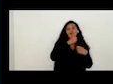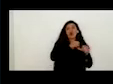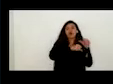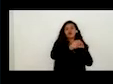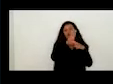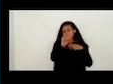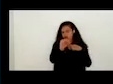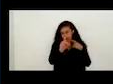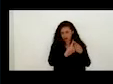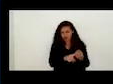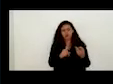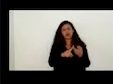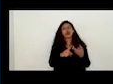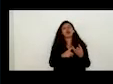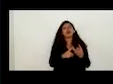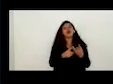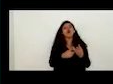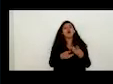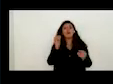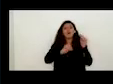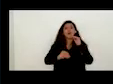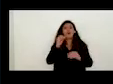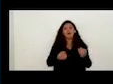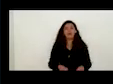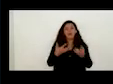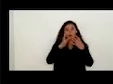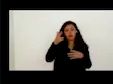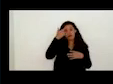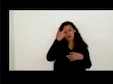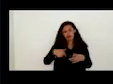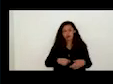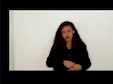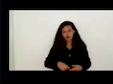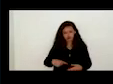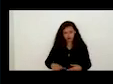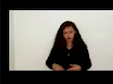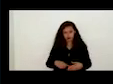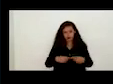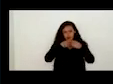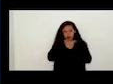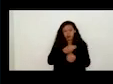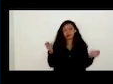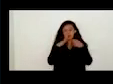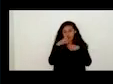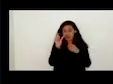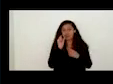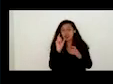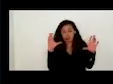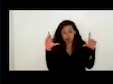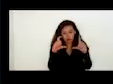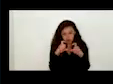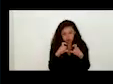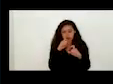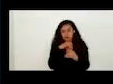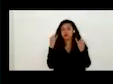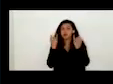cuide la cantidad y que se recuerda que el estómago de los niños obviamente, bueno, pues es mucho más pequeño, no dar la misma